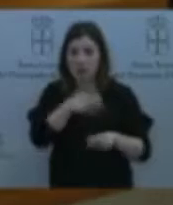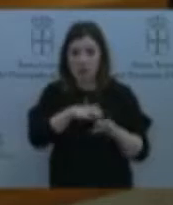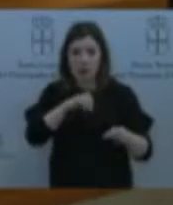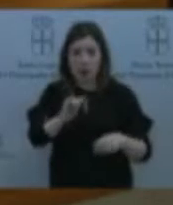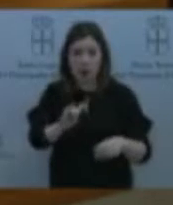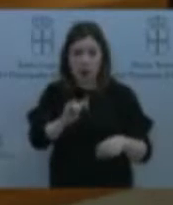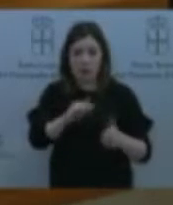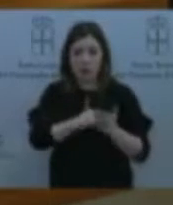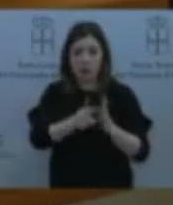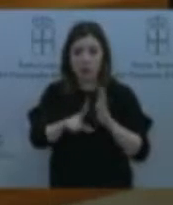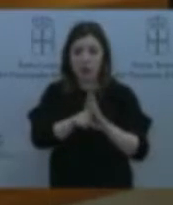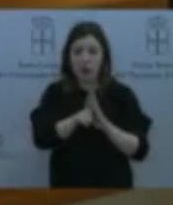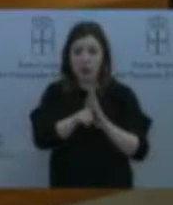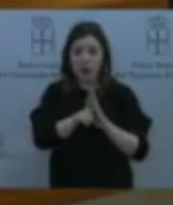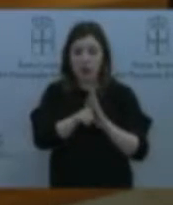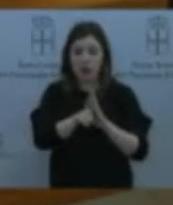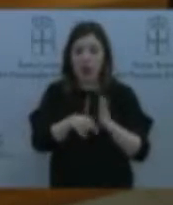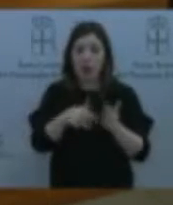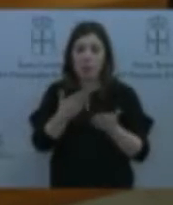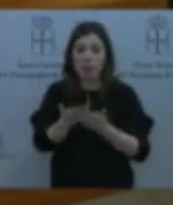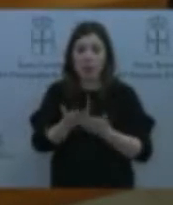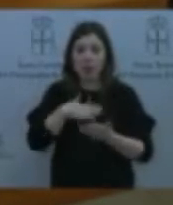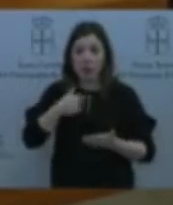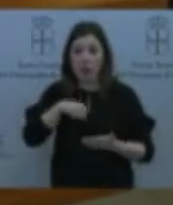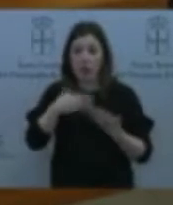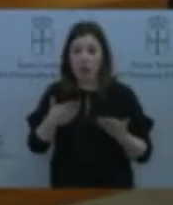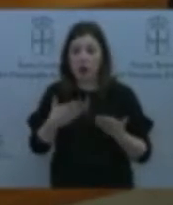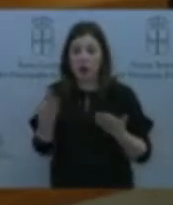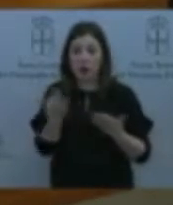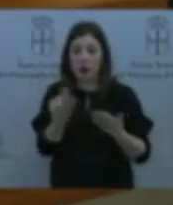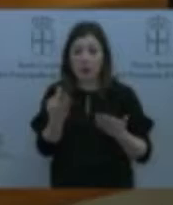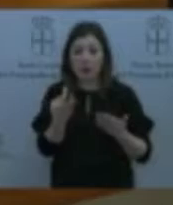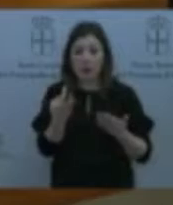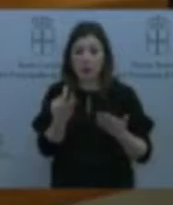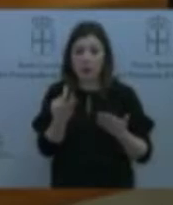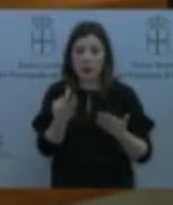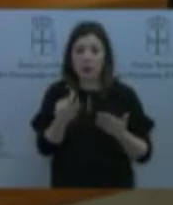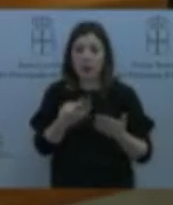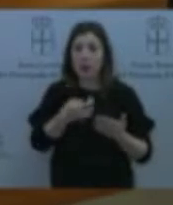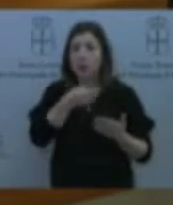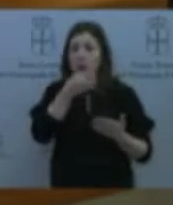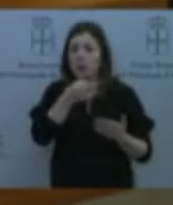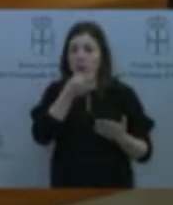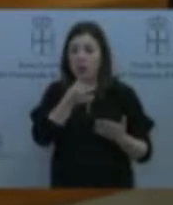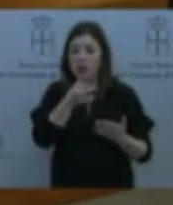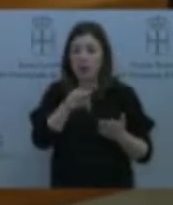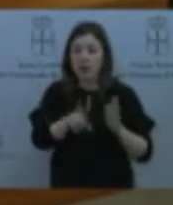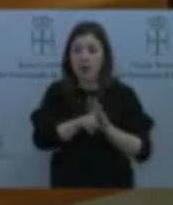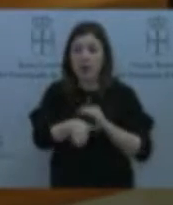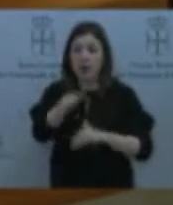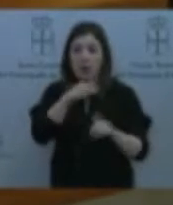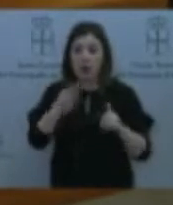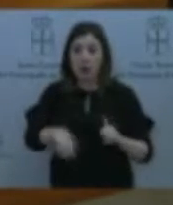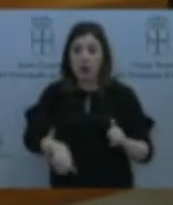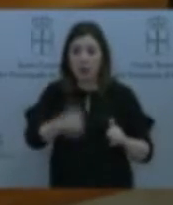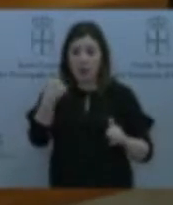petición es que se desbloquee la ponencia de la ley electoral, se apruebe ese informe y se traiga a votación antes de